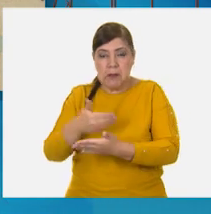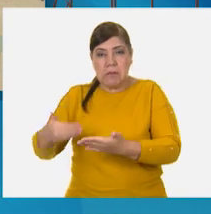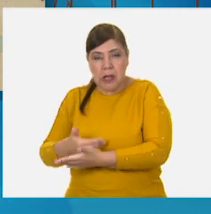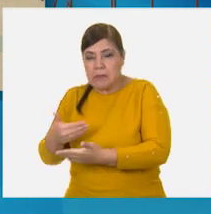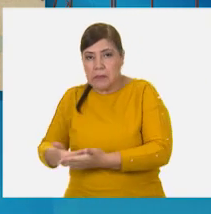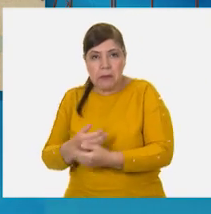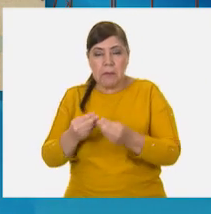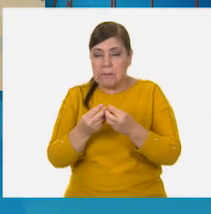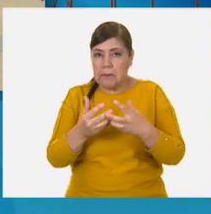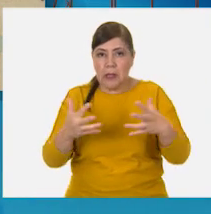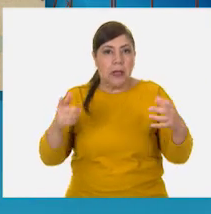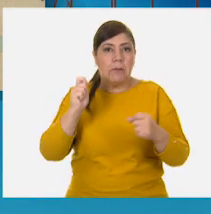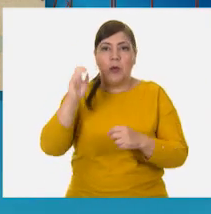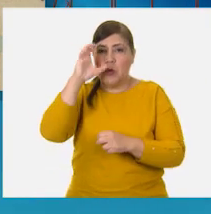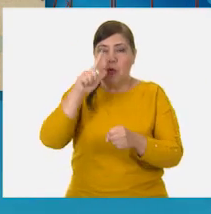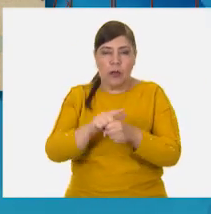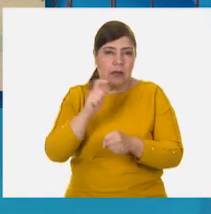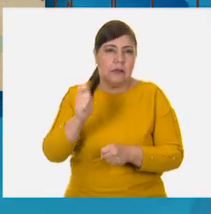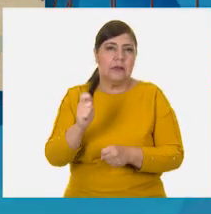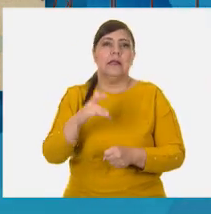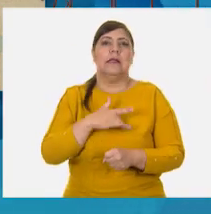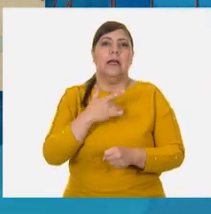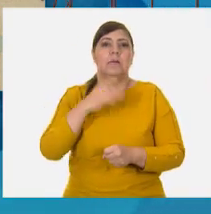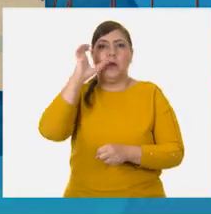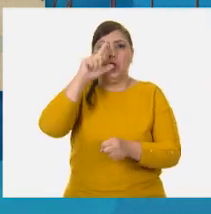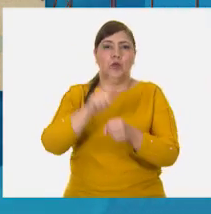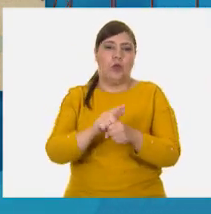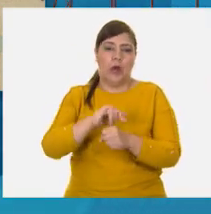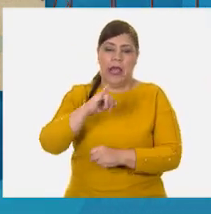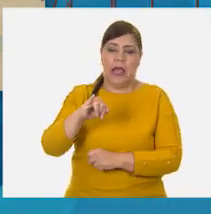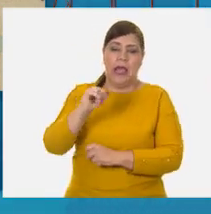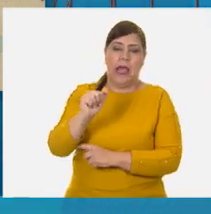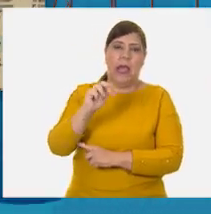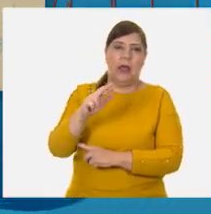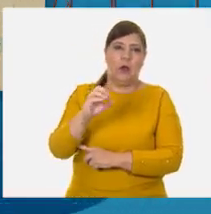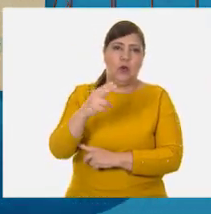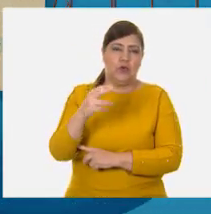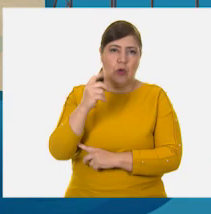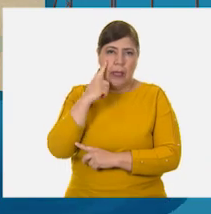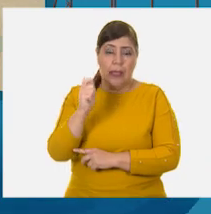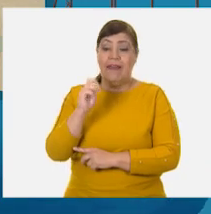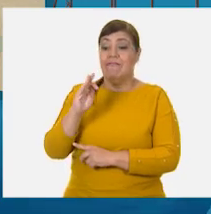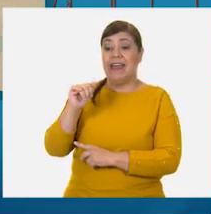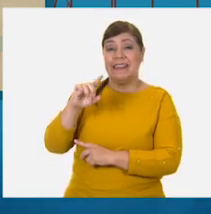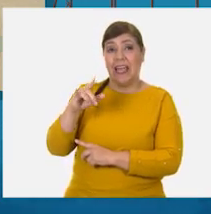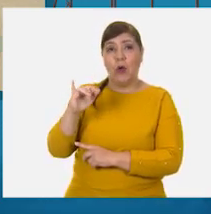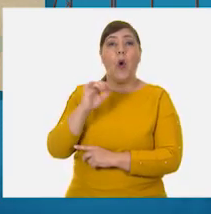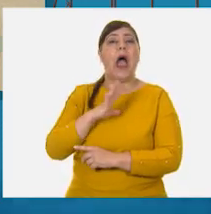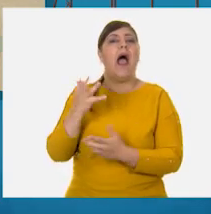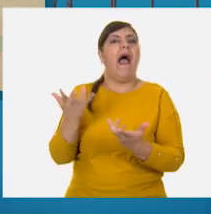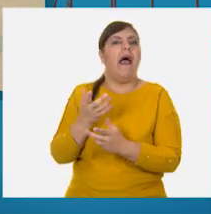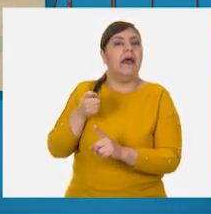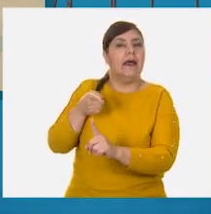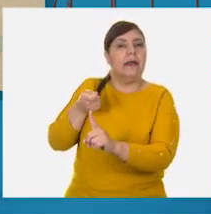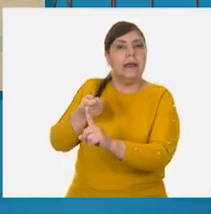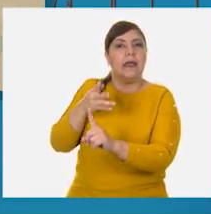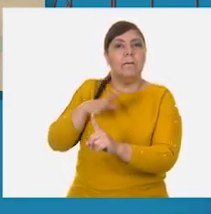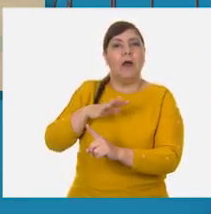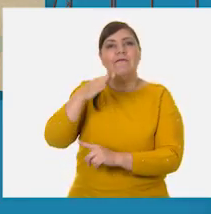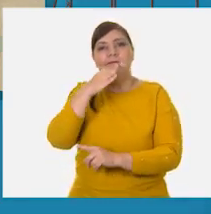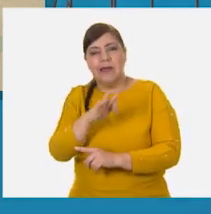más representativas de México, la cultura jarocha. El fandango fue entonces la fiesta que daba identidad al mundo de los